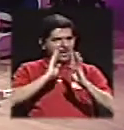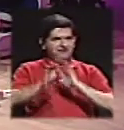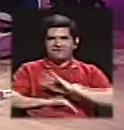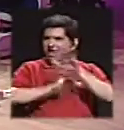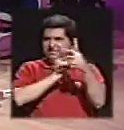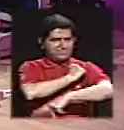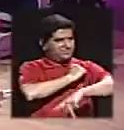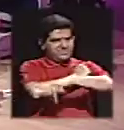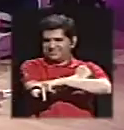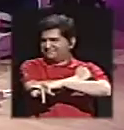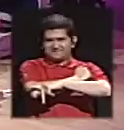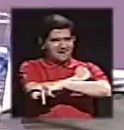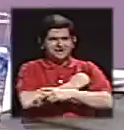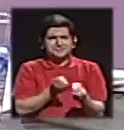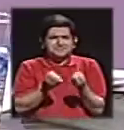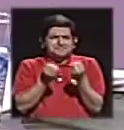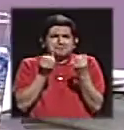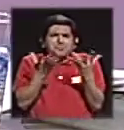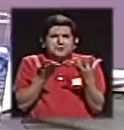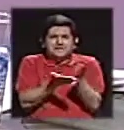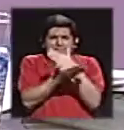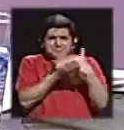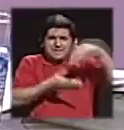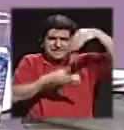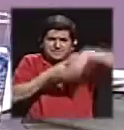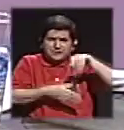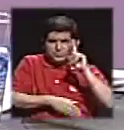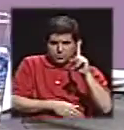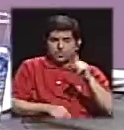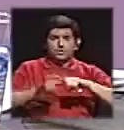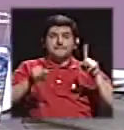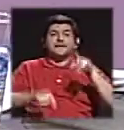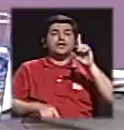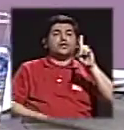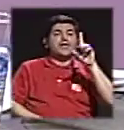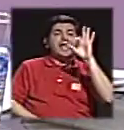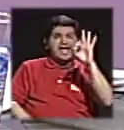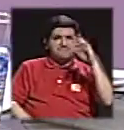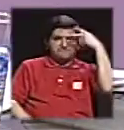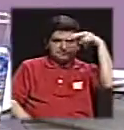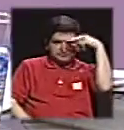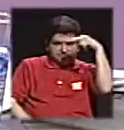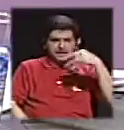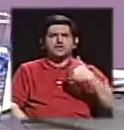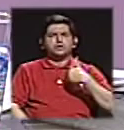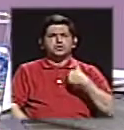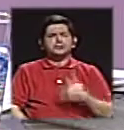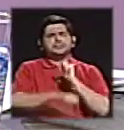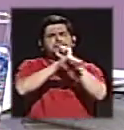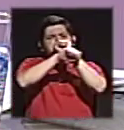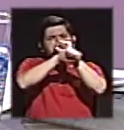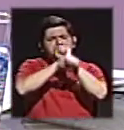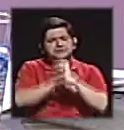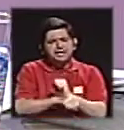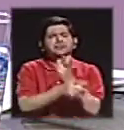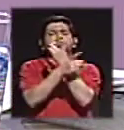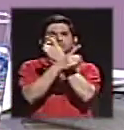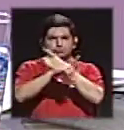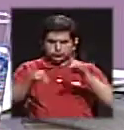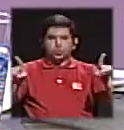México país, que son muchos países en uno, pero el Distrito Federal de México ha tenido una tradición